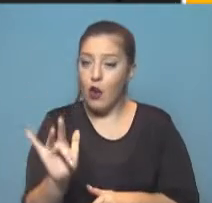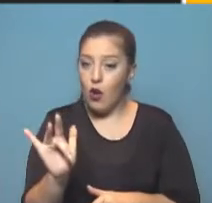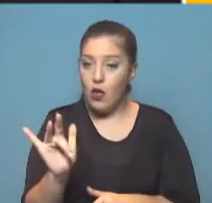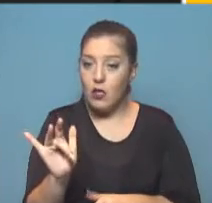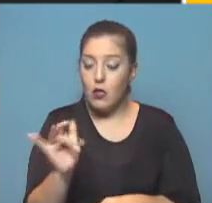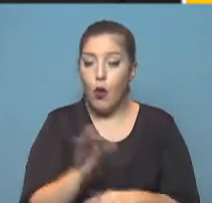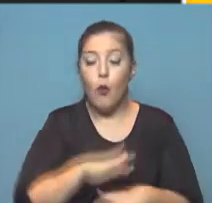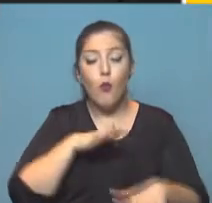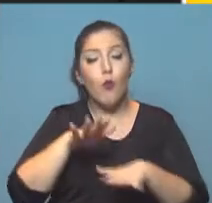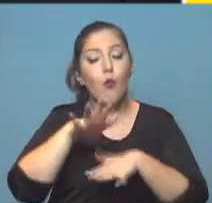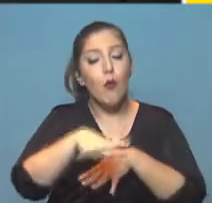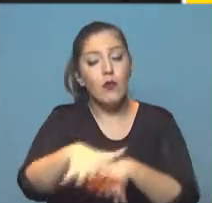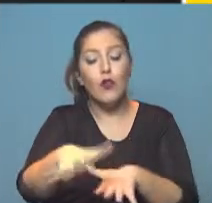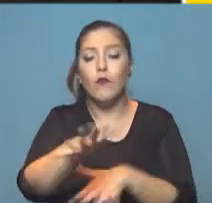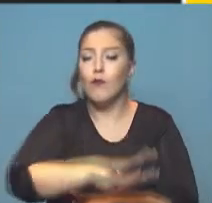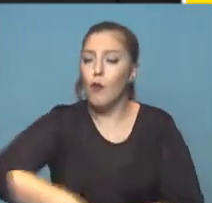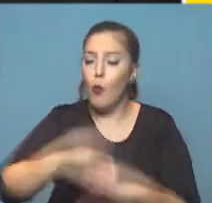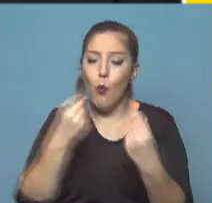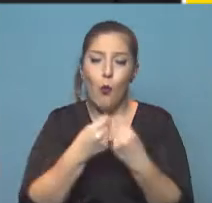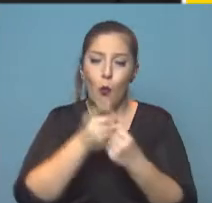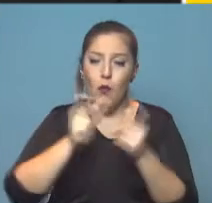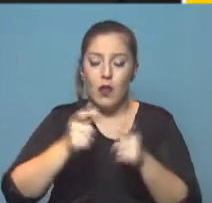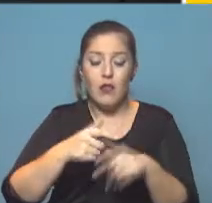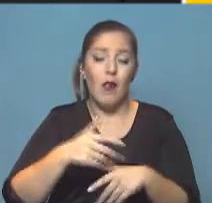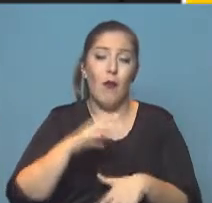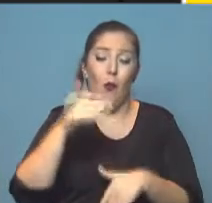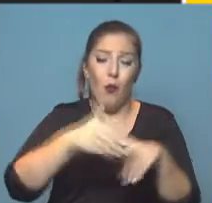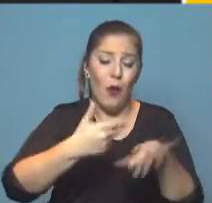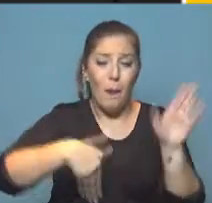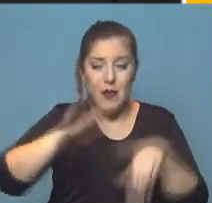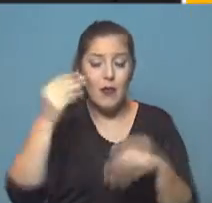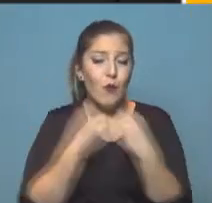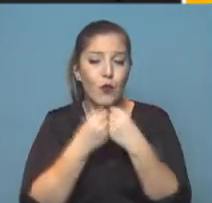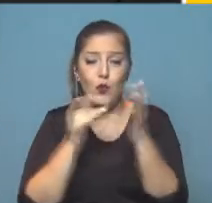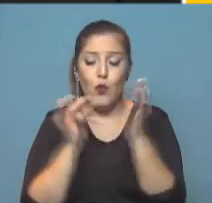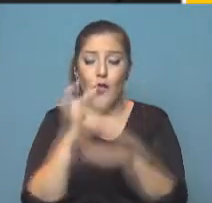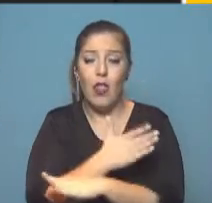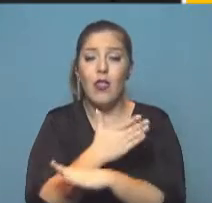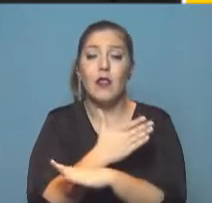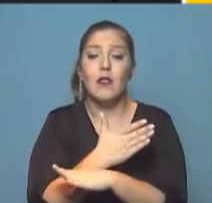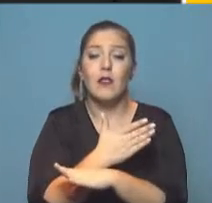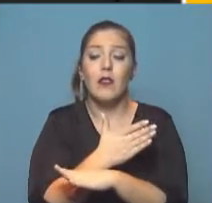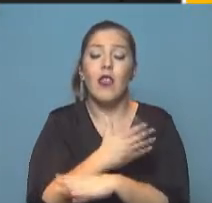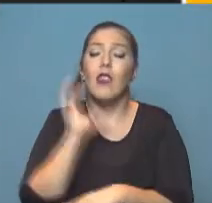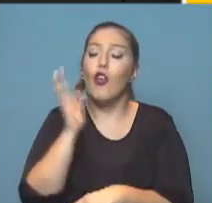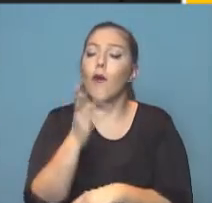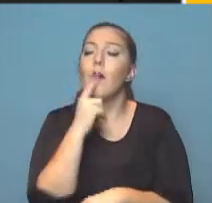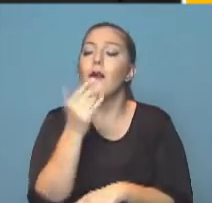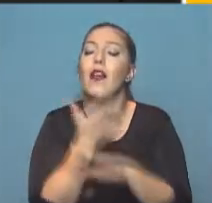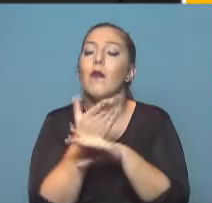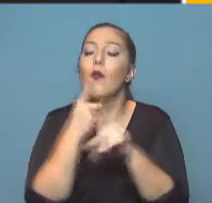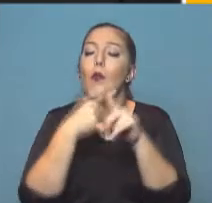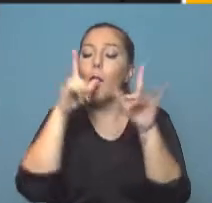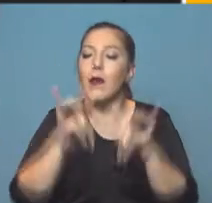una movilización popular inmensa, muchos más de los que votaron quizá, en varias ciudades de Colombia reclamando por la paz. ¿No crees acaso que el